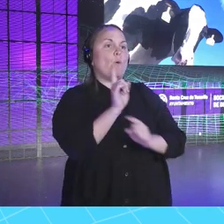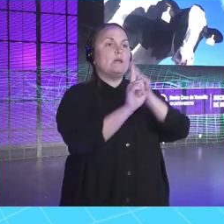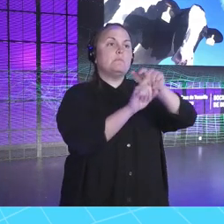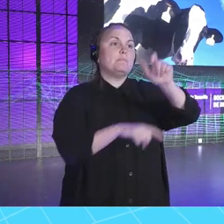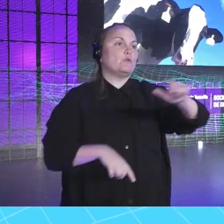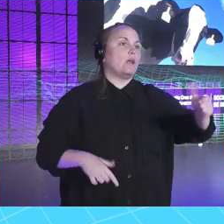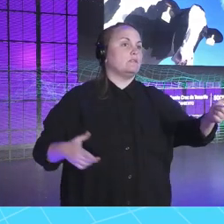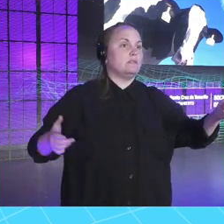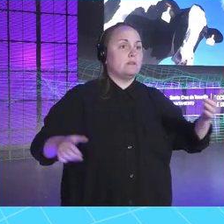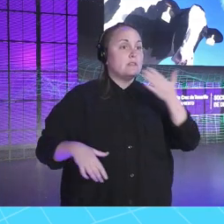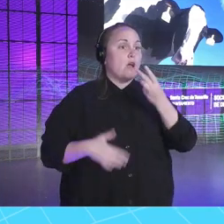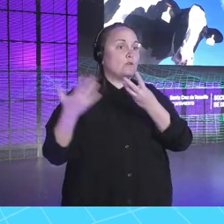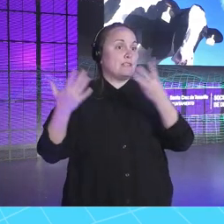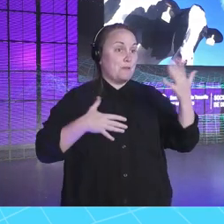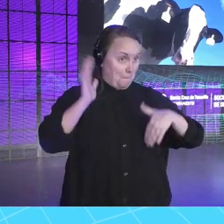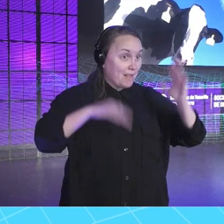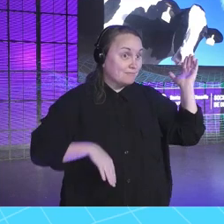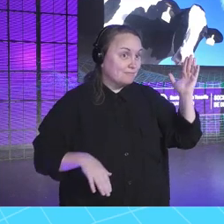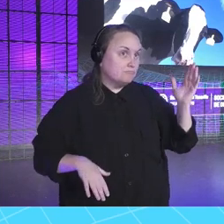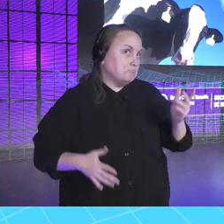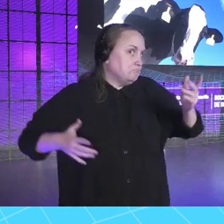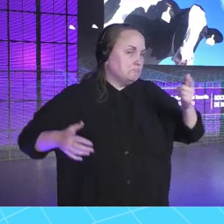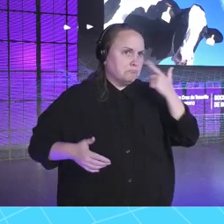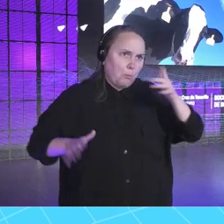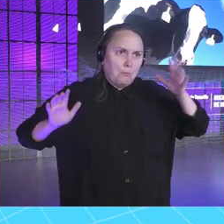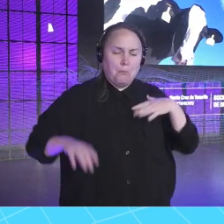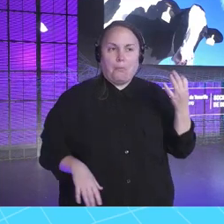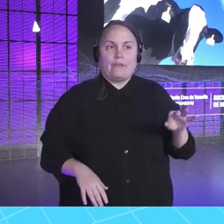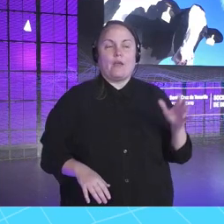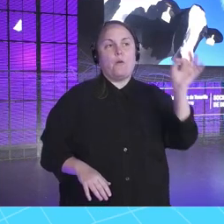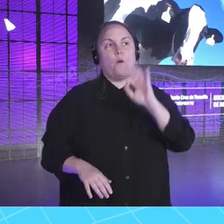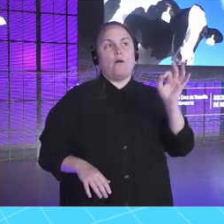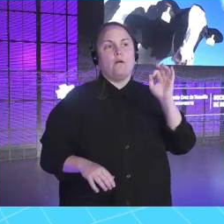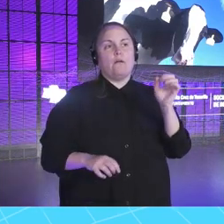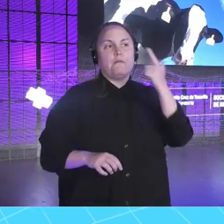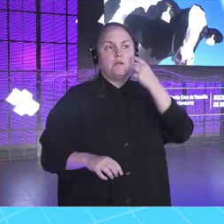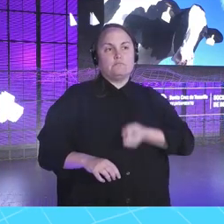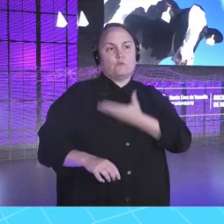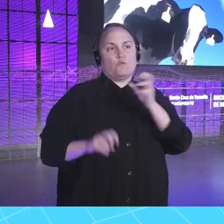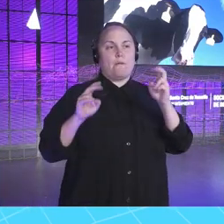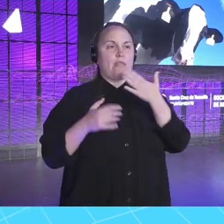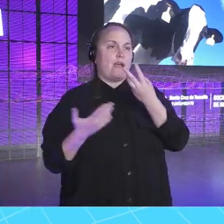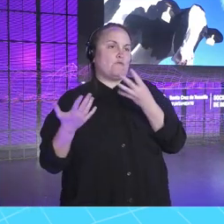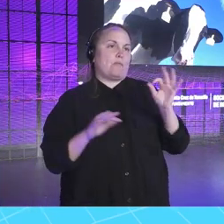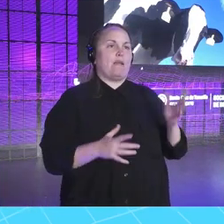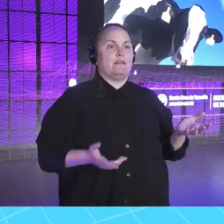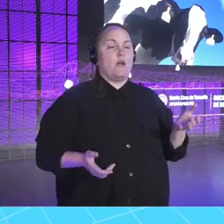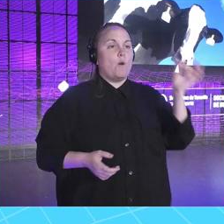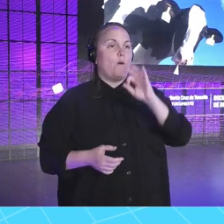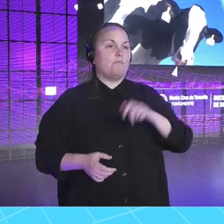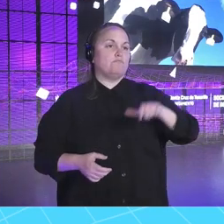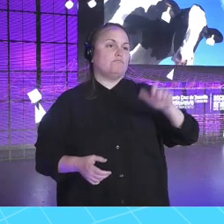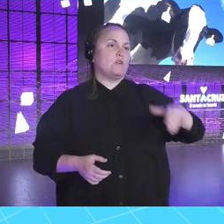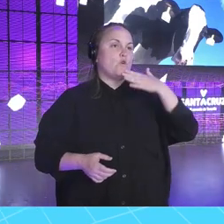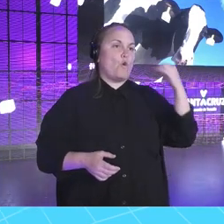personas de más de 85 años que pues Oye pues ojo yo que sé para descubrir nuevas pasiones a sus 90 o chavales